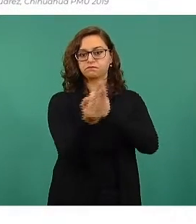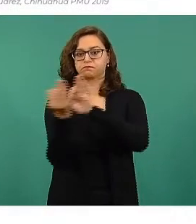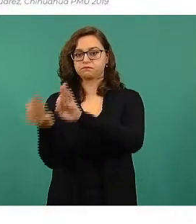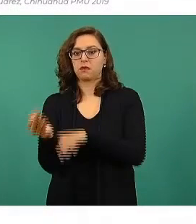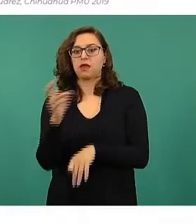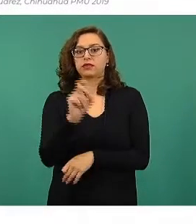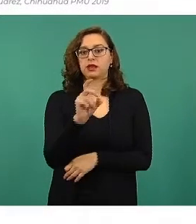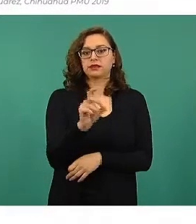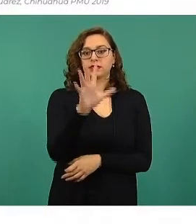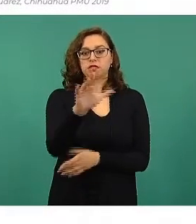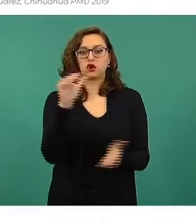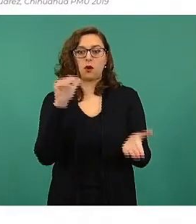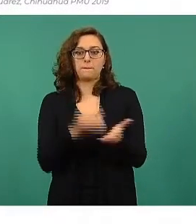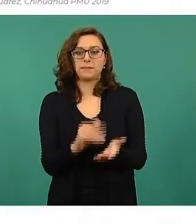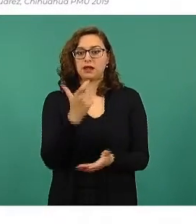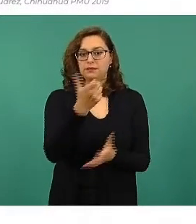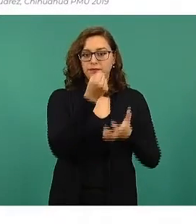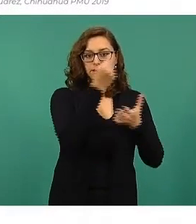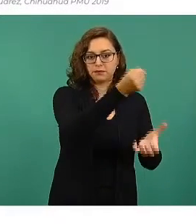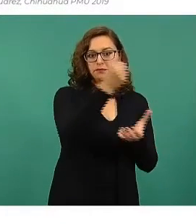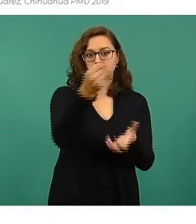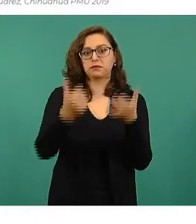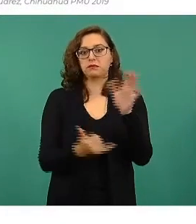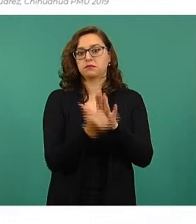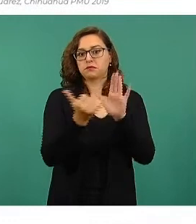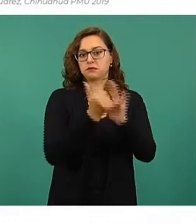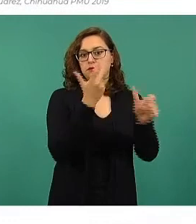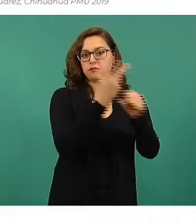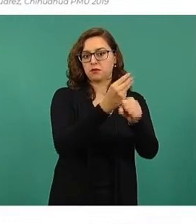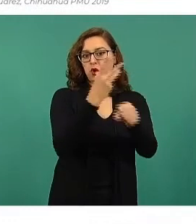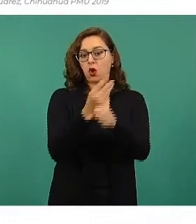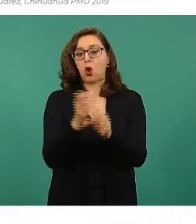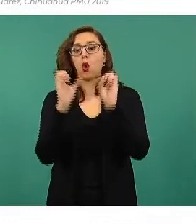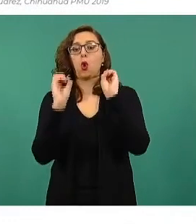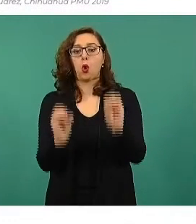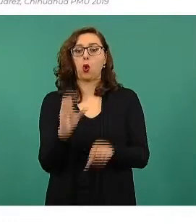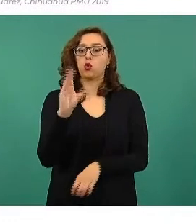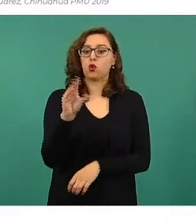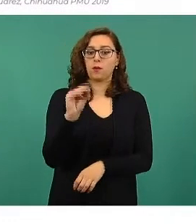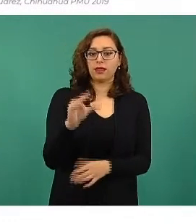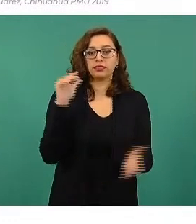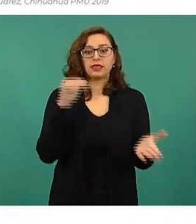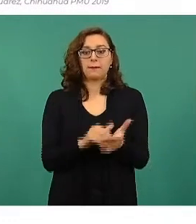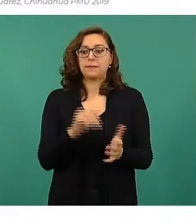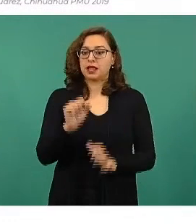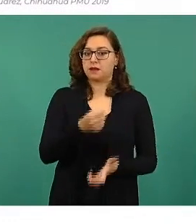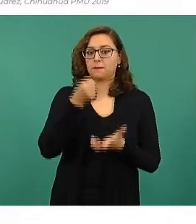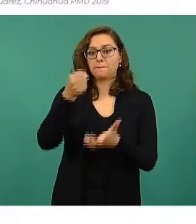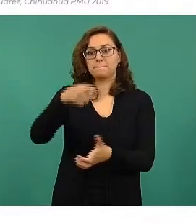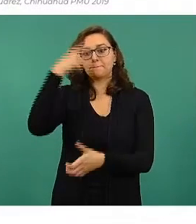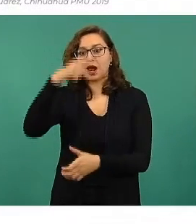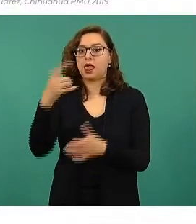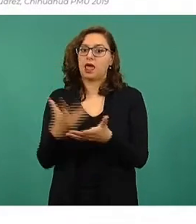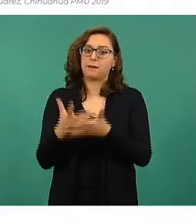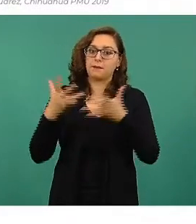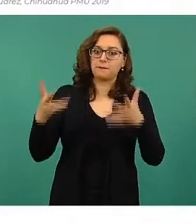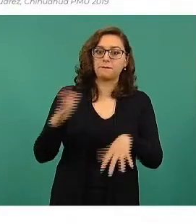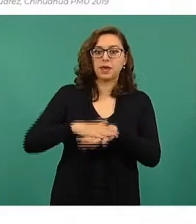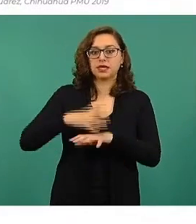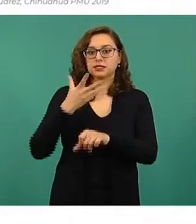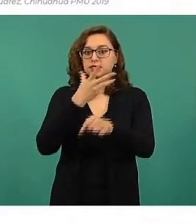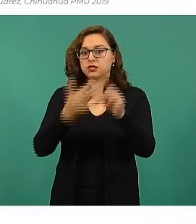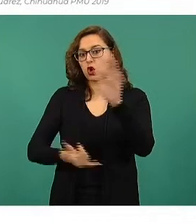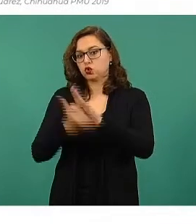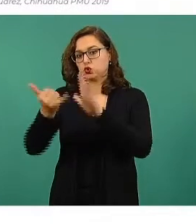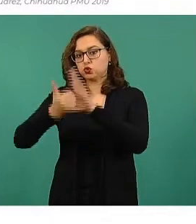35.000 pesos para mejoras o 90.000 pesos para lo que corresponde a ampliaciones de su vivienda. Sin embargo, en los primeros